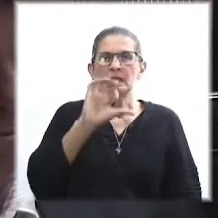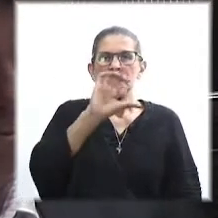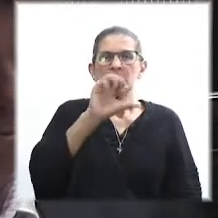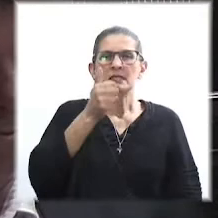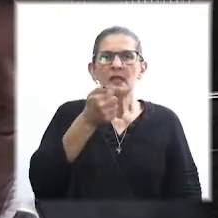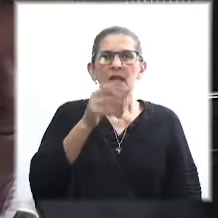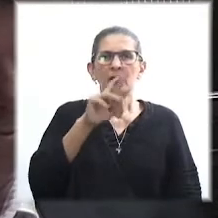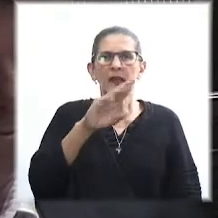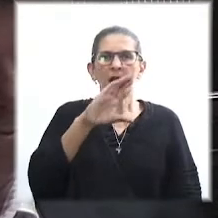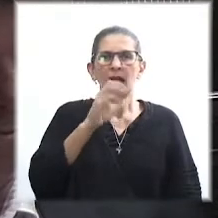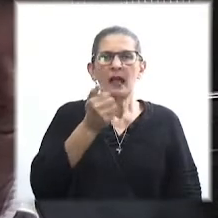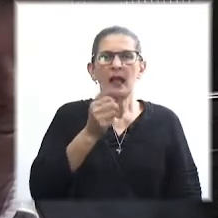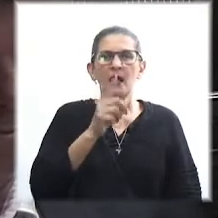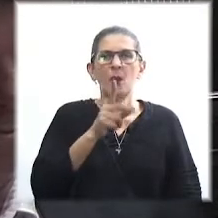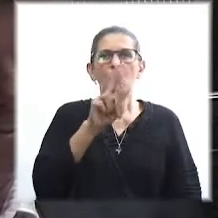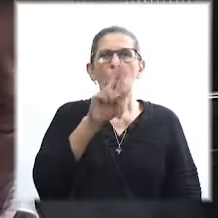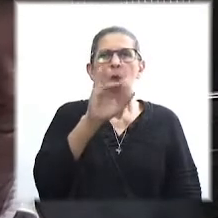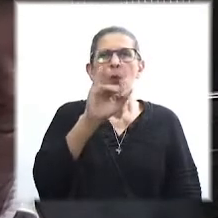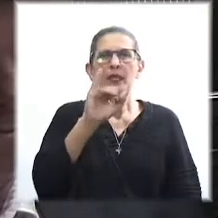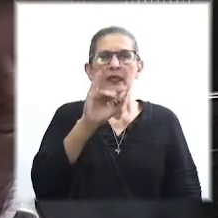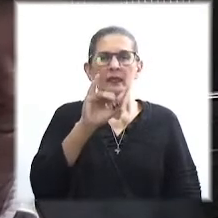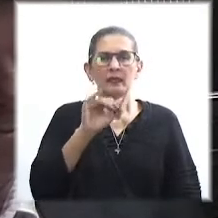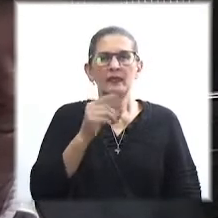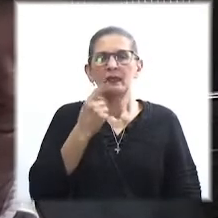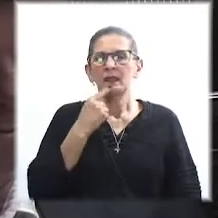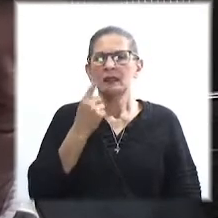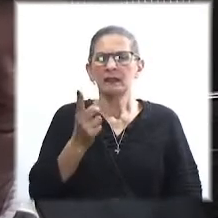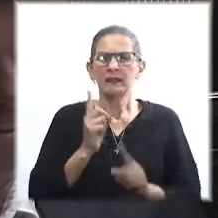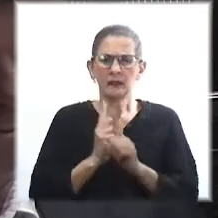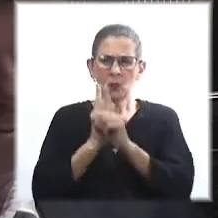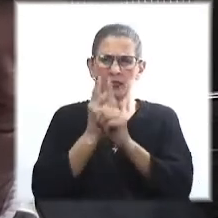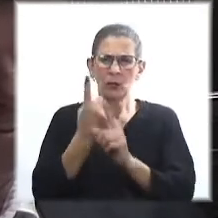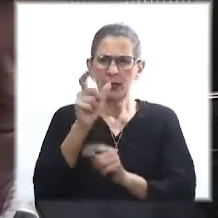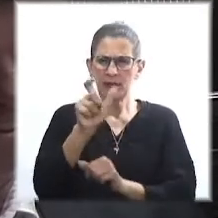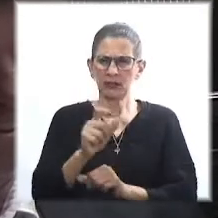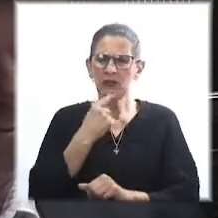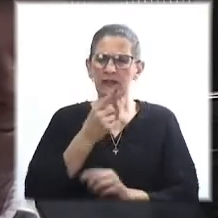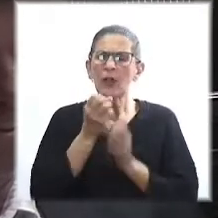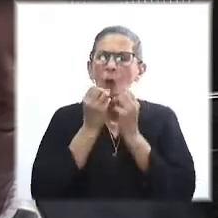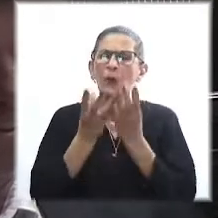Zarqawi, que dice que se encuentra con una persona y le pregunta ¿cómo estás?